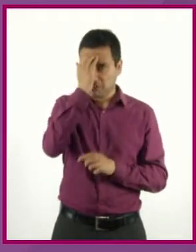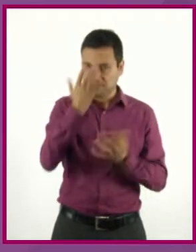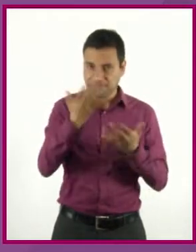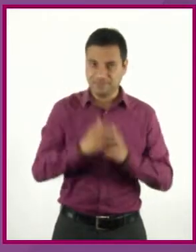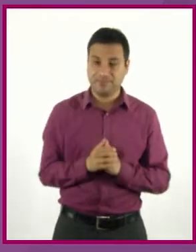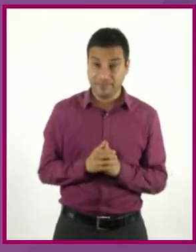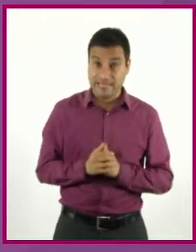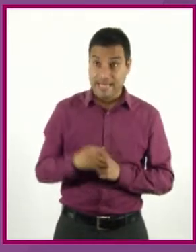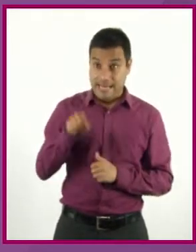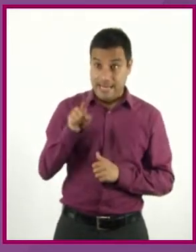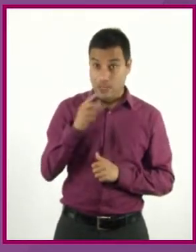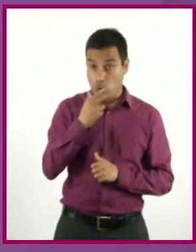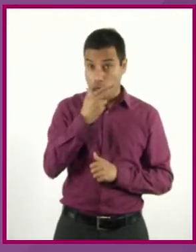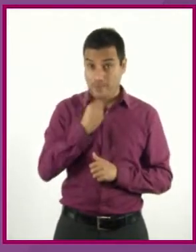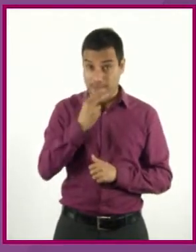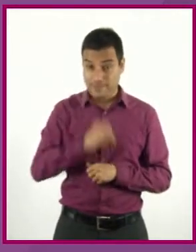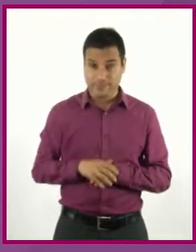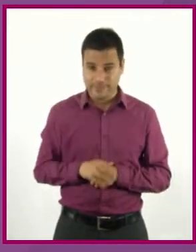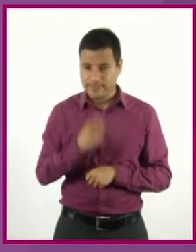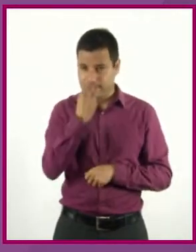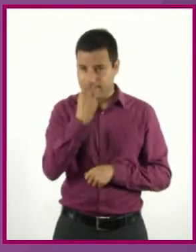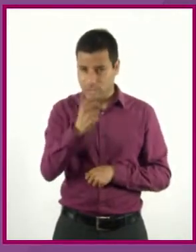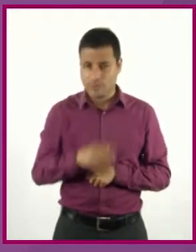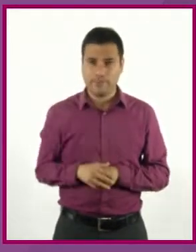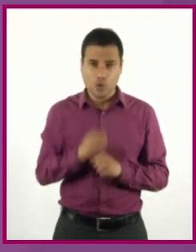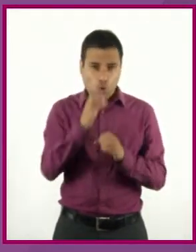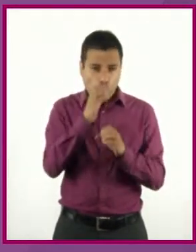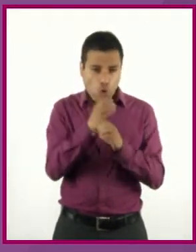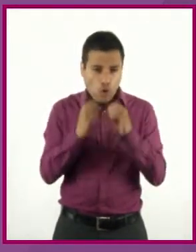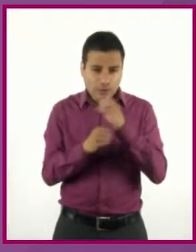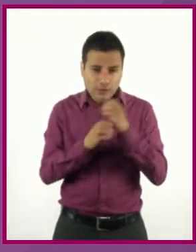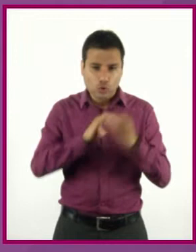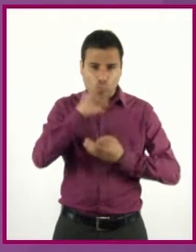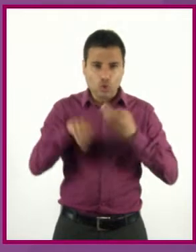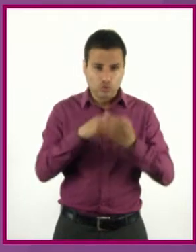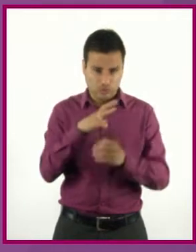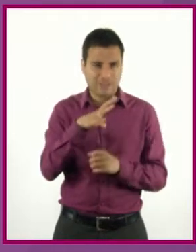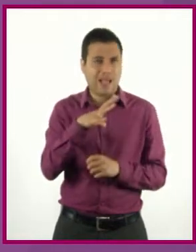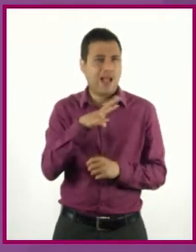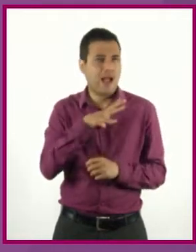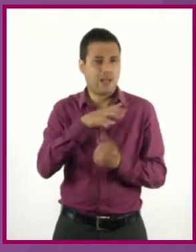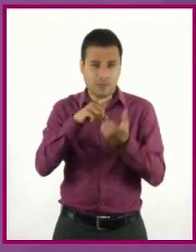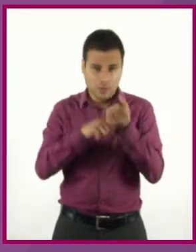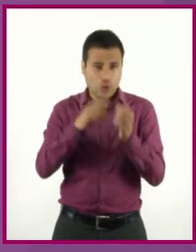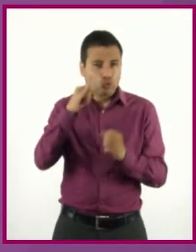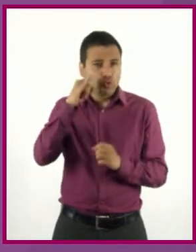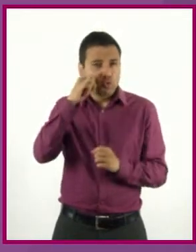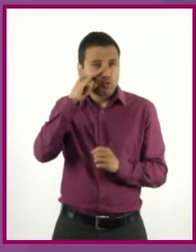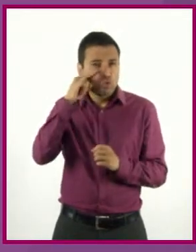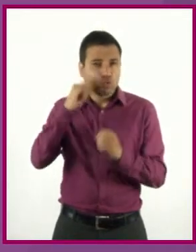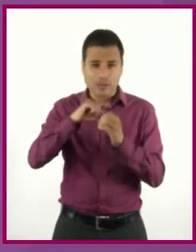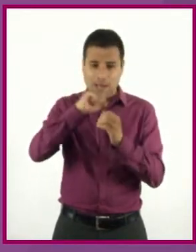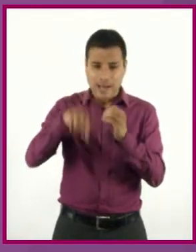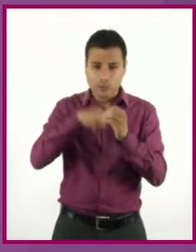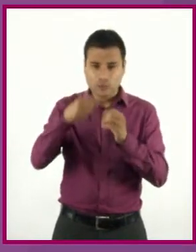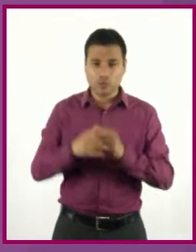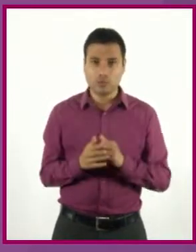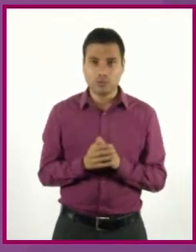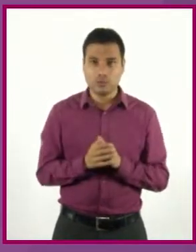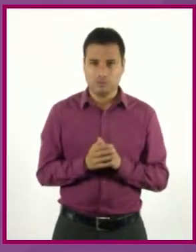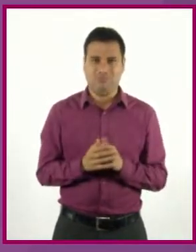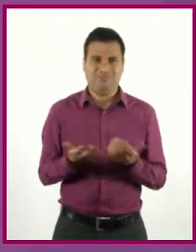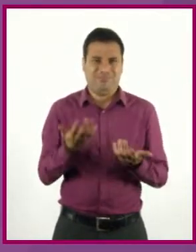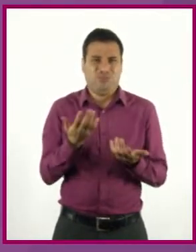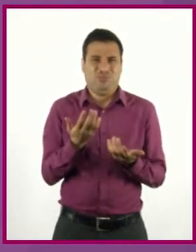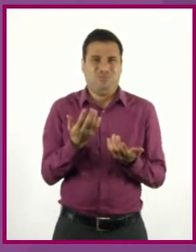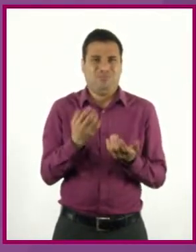Dalton encontró evidencias de que la materia está formada por partículas o átomos, pero eso no explica el origen de